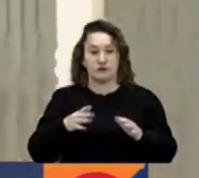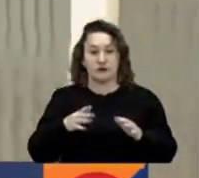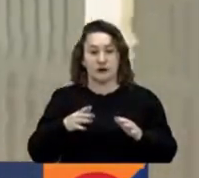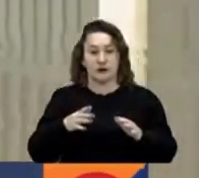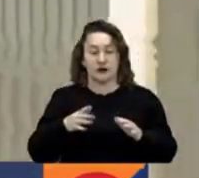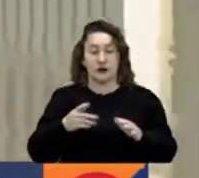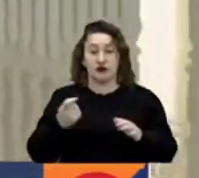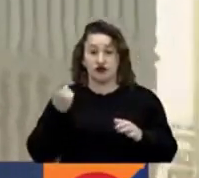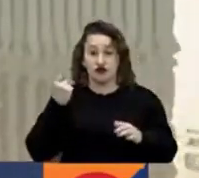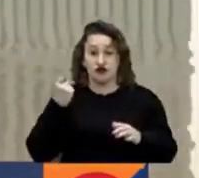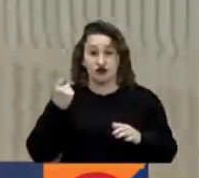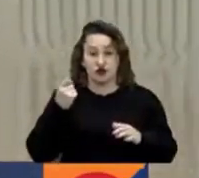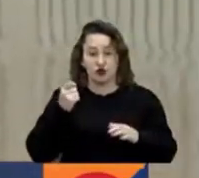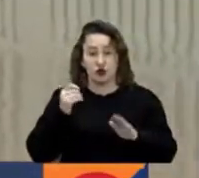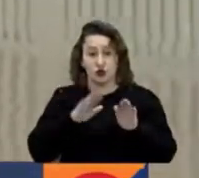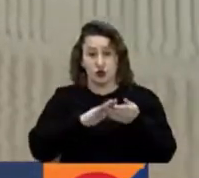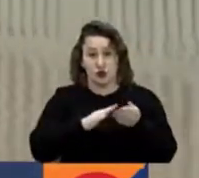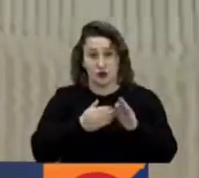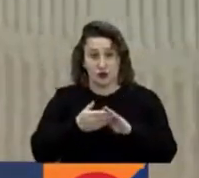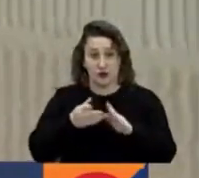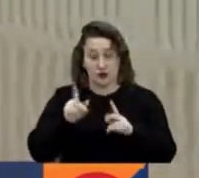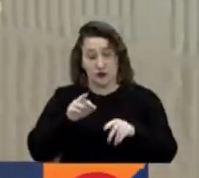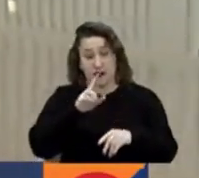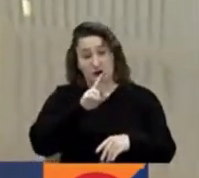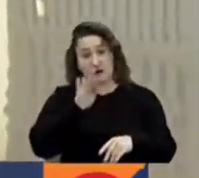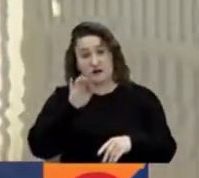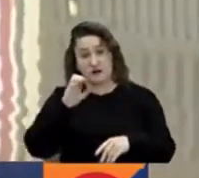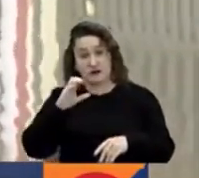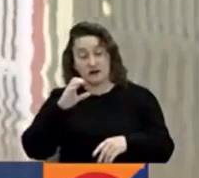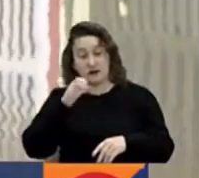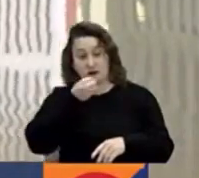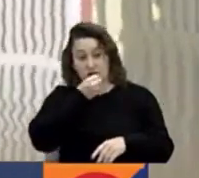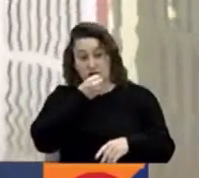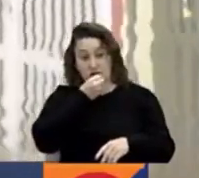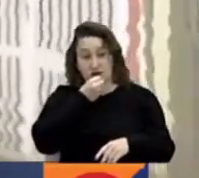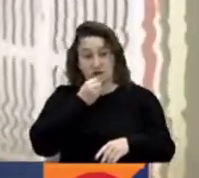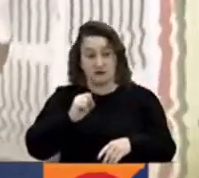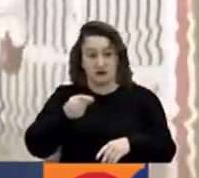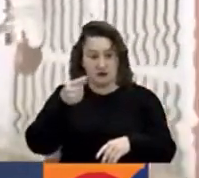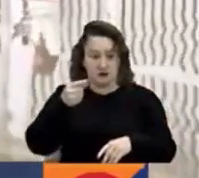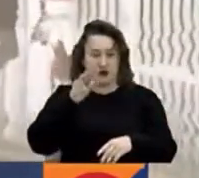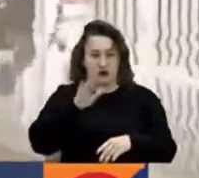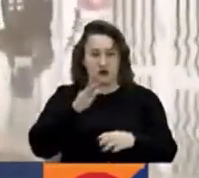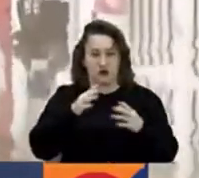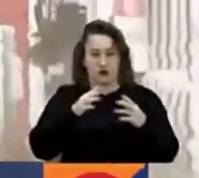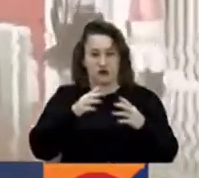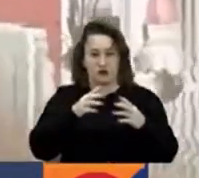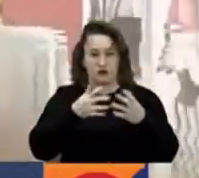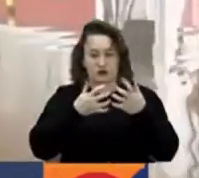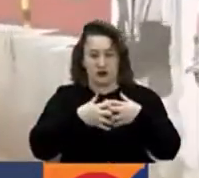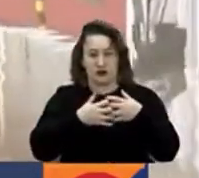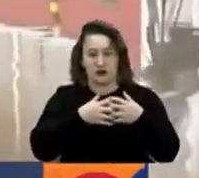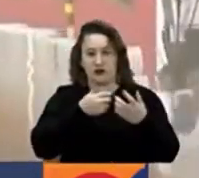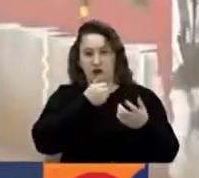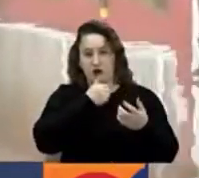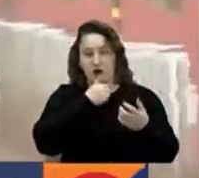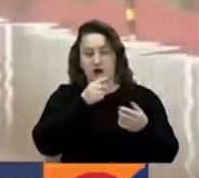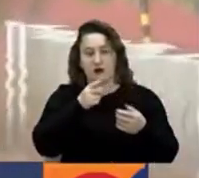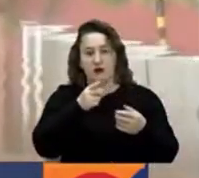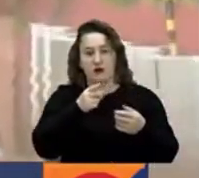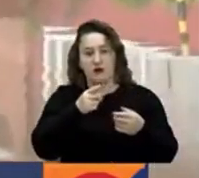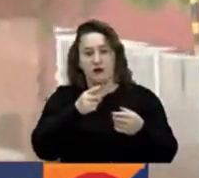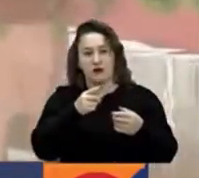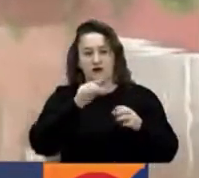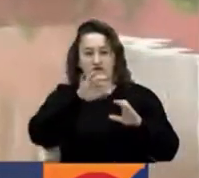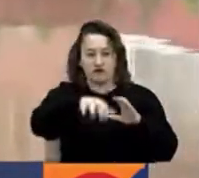llamado de la comunidad y por supuesto desde RTVC Noticias enviaron la máquina, el backdoor del acueducto para poder sacar